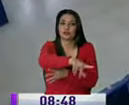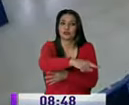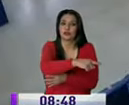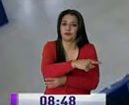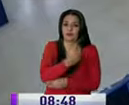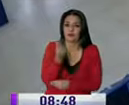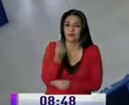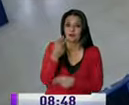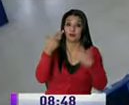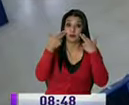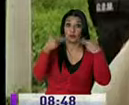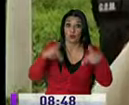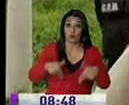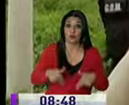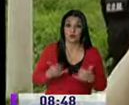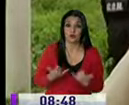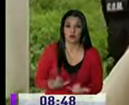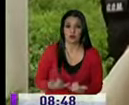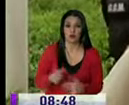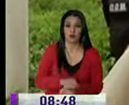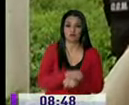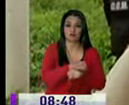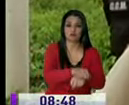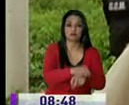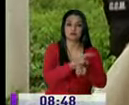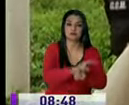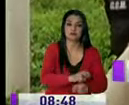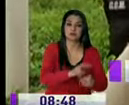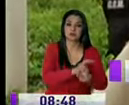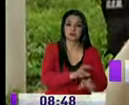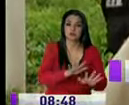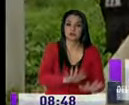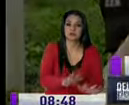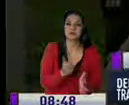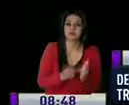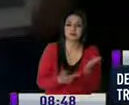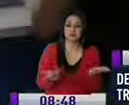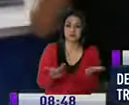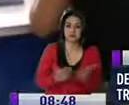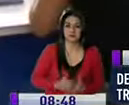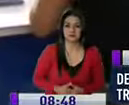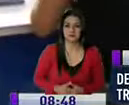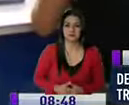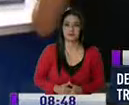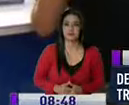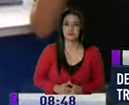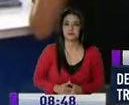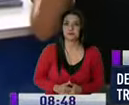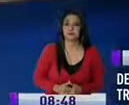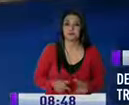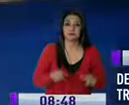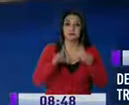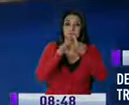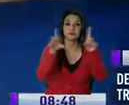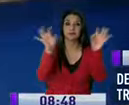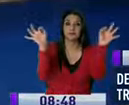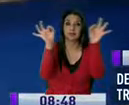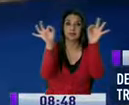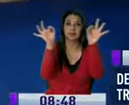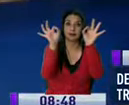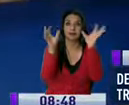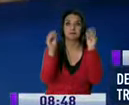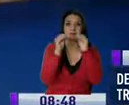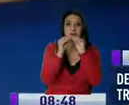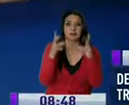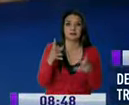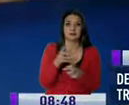Los guardias pues están para las investigaciones pertinentes para ver qué resultados nos dan. Entre tanto, en esa agencia de CENEL toman